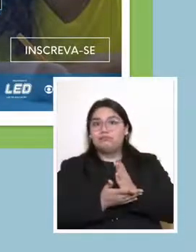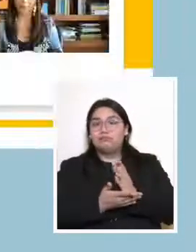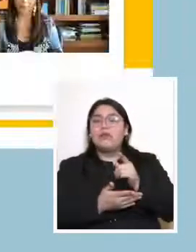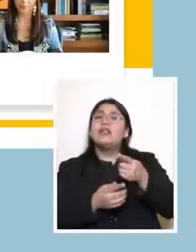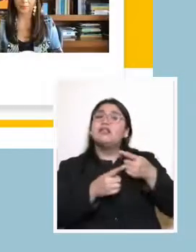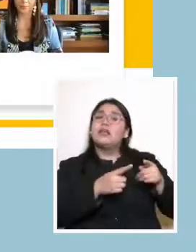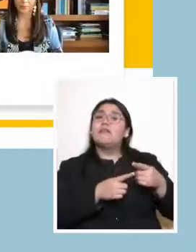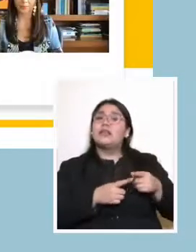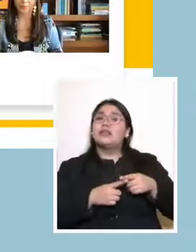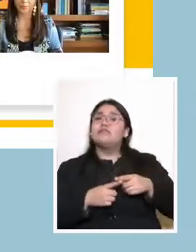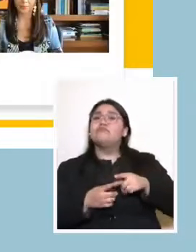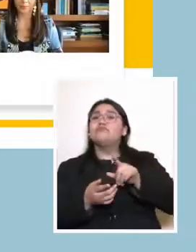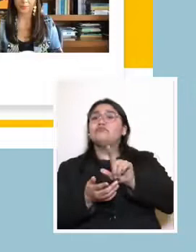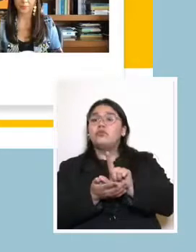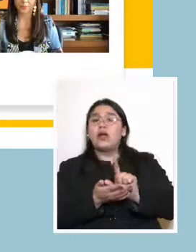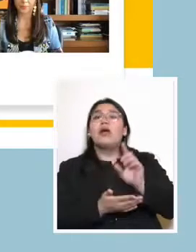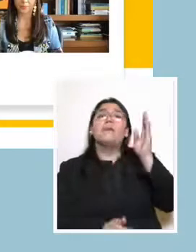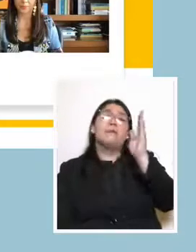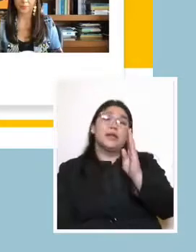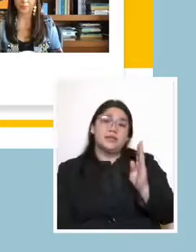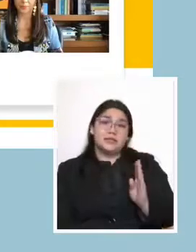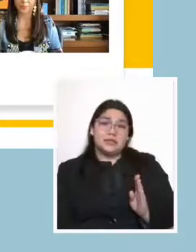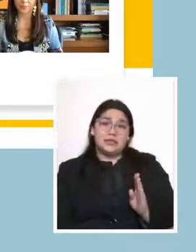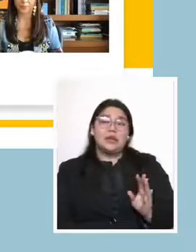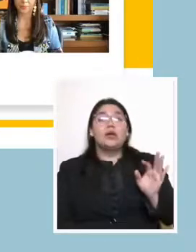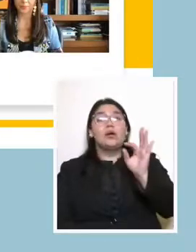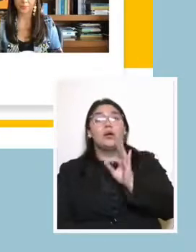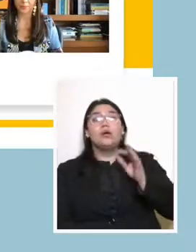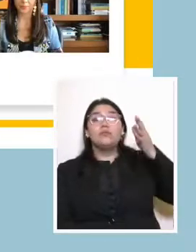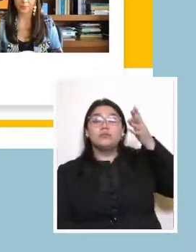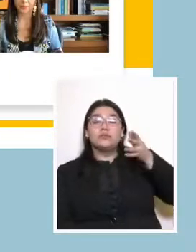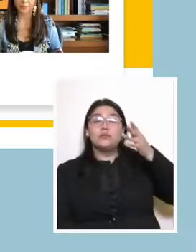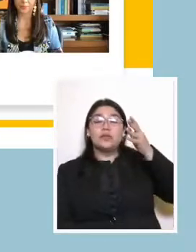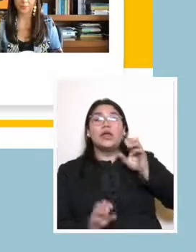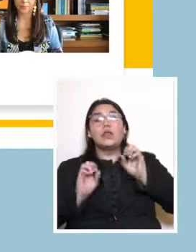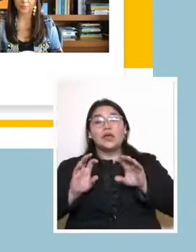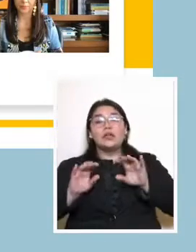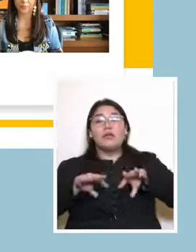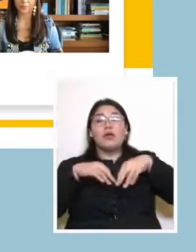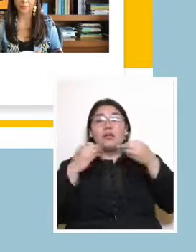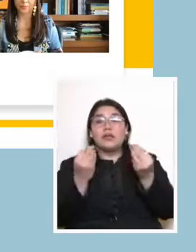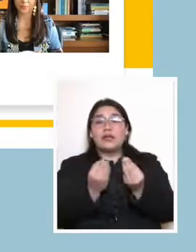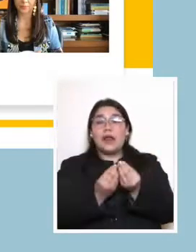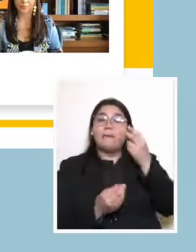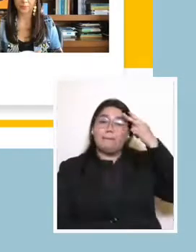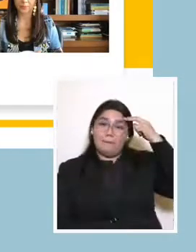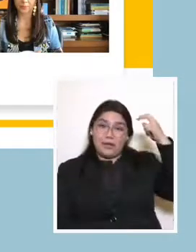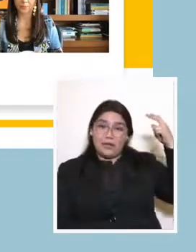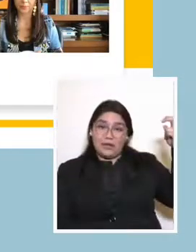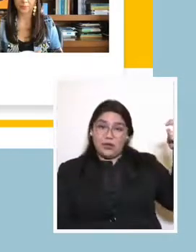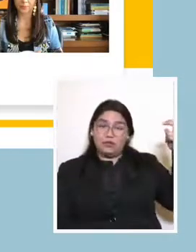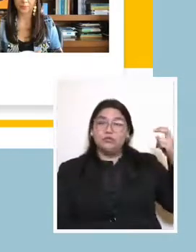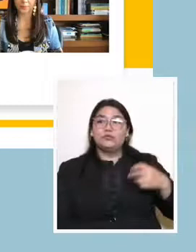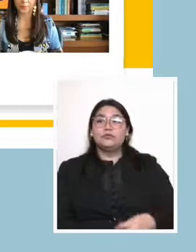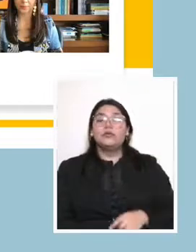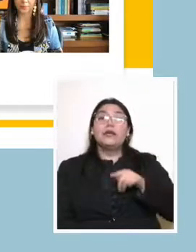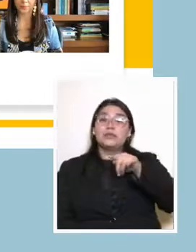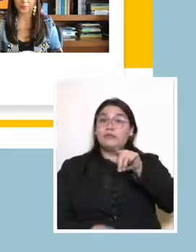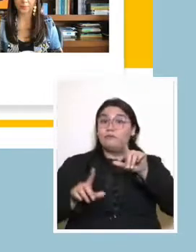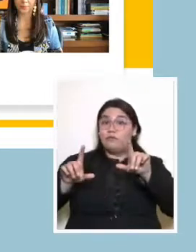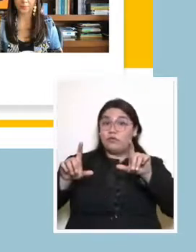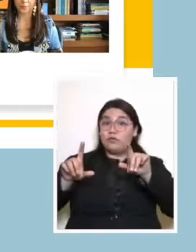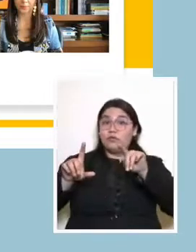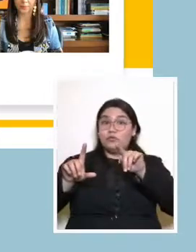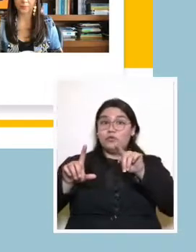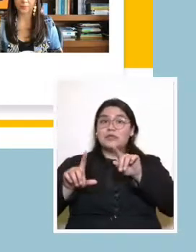este caso Brasil, o en este caso en el Seminario Educativo Integral, en el caso de México. En esta foto hay